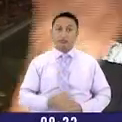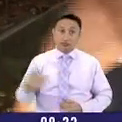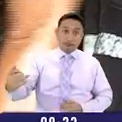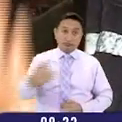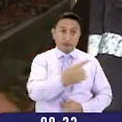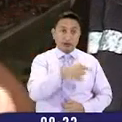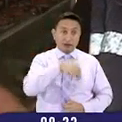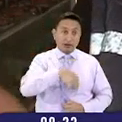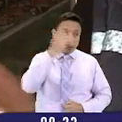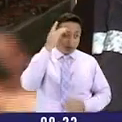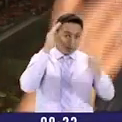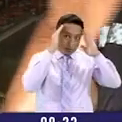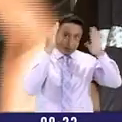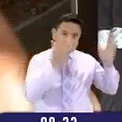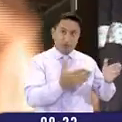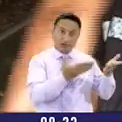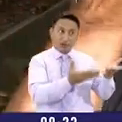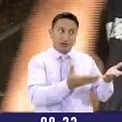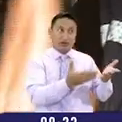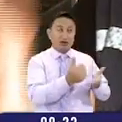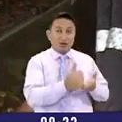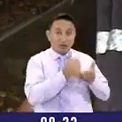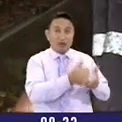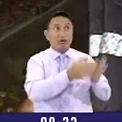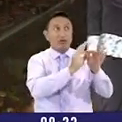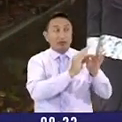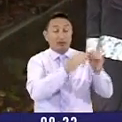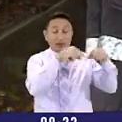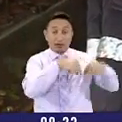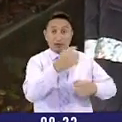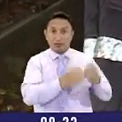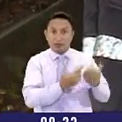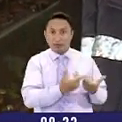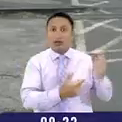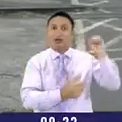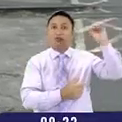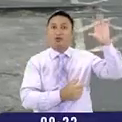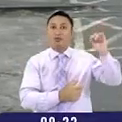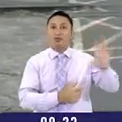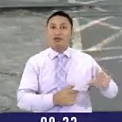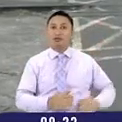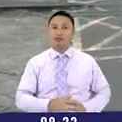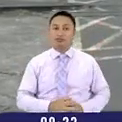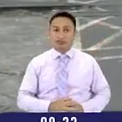un poco más para que vengan y arreglen este problema que tenemos aquí. En Quito informó Adriana Rojas.